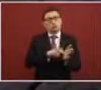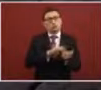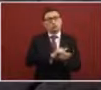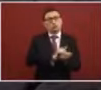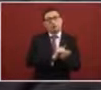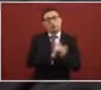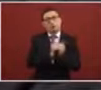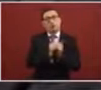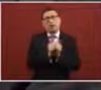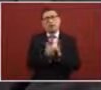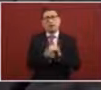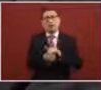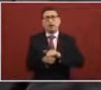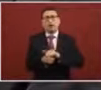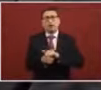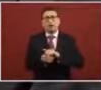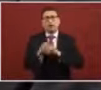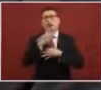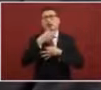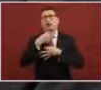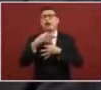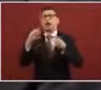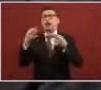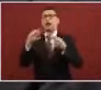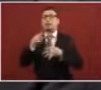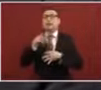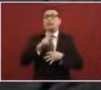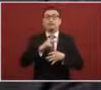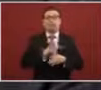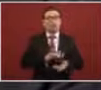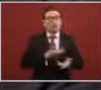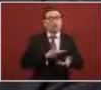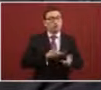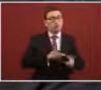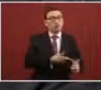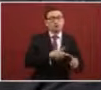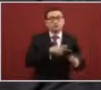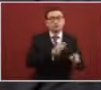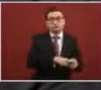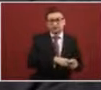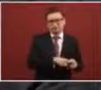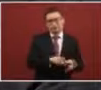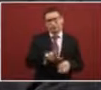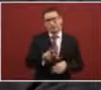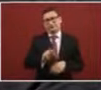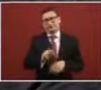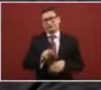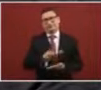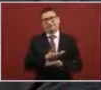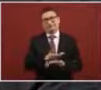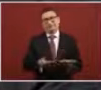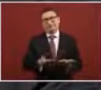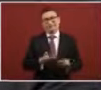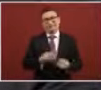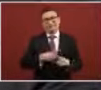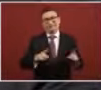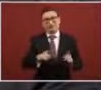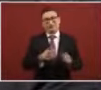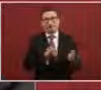y que todo iba a seguir igual. Y ahora, pues, se están dando cuenta que no es